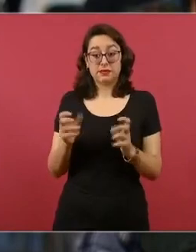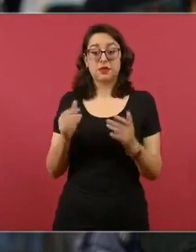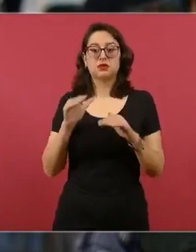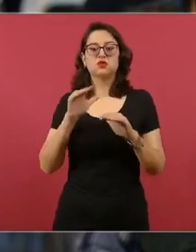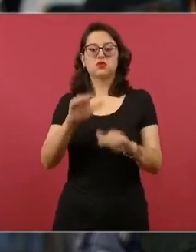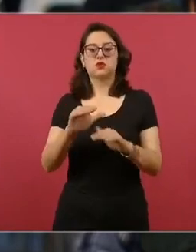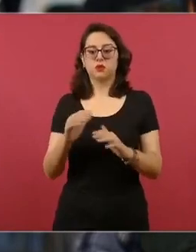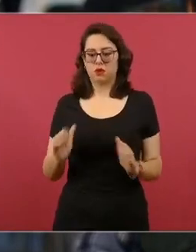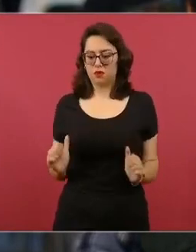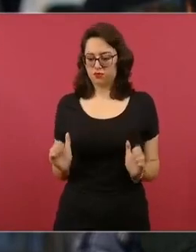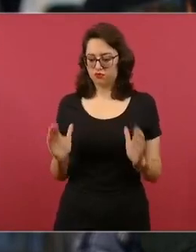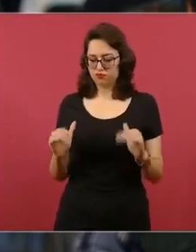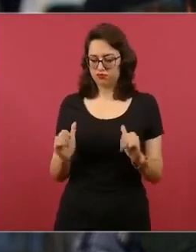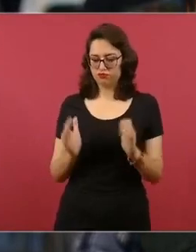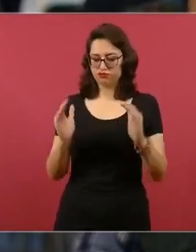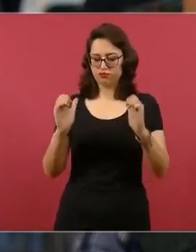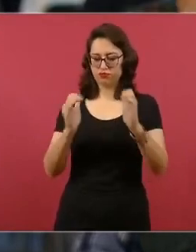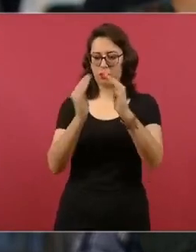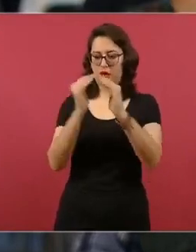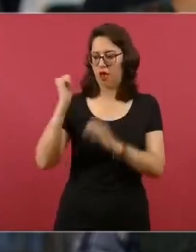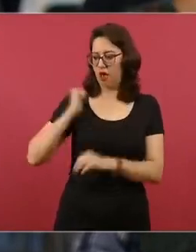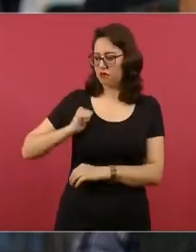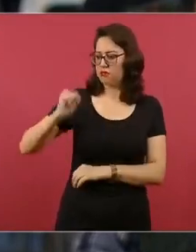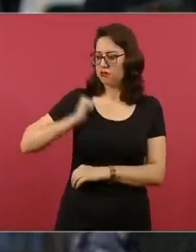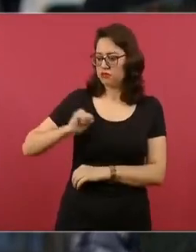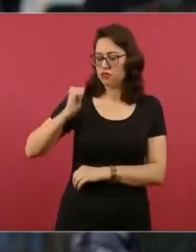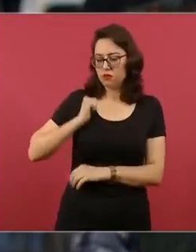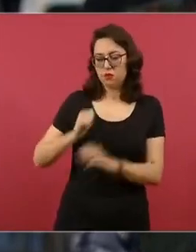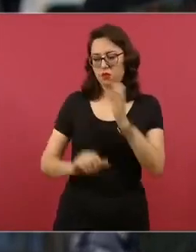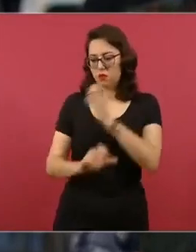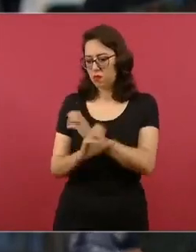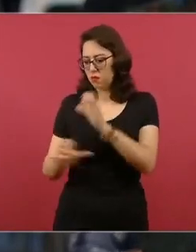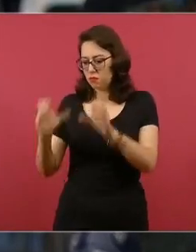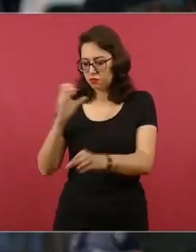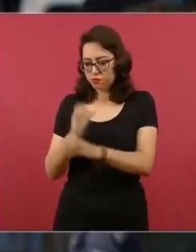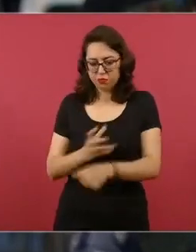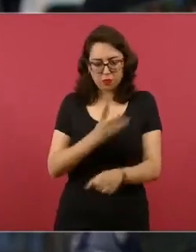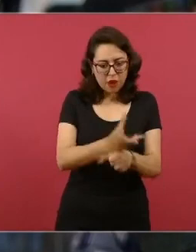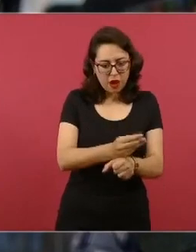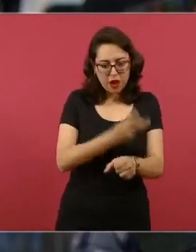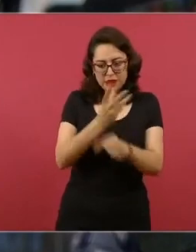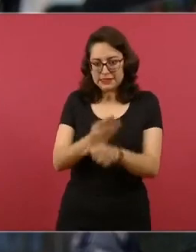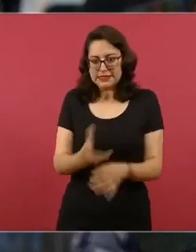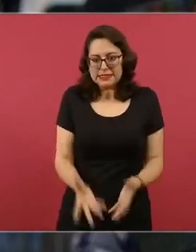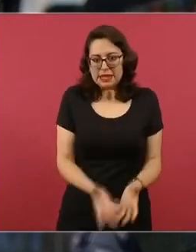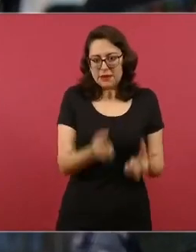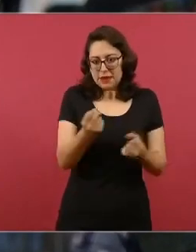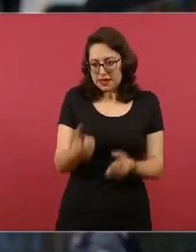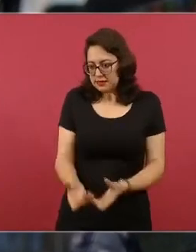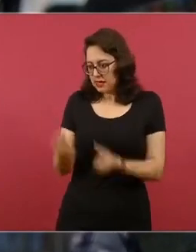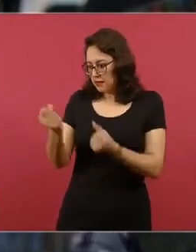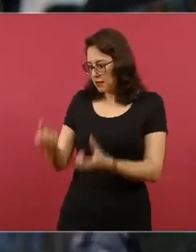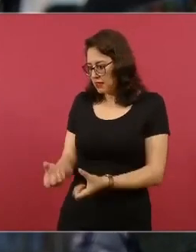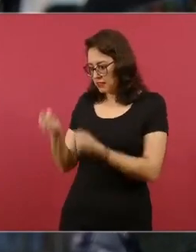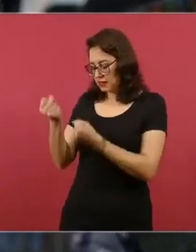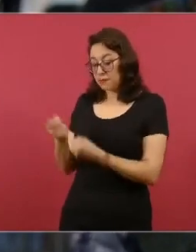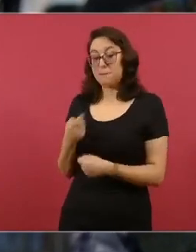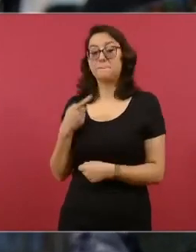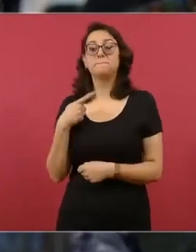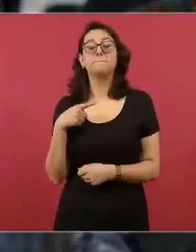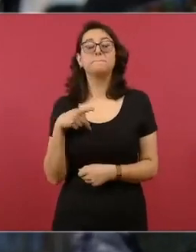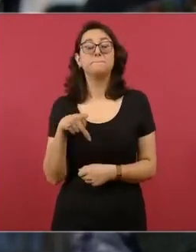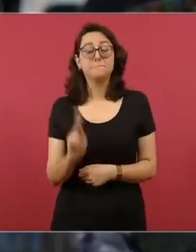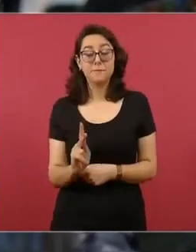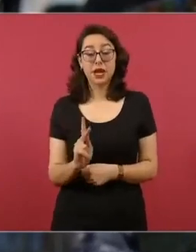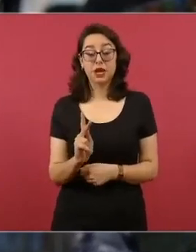arqueológico, donde pues ha habido grandes avances. Sin embargo, pues no nada más ha sido a lo largo del Tren